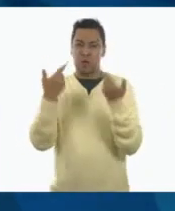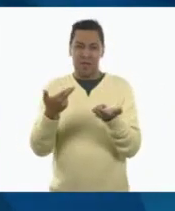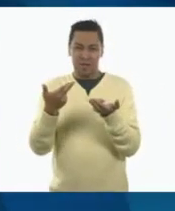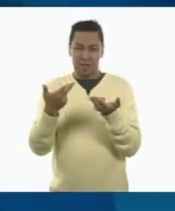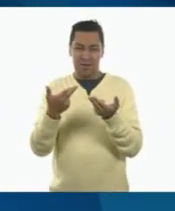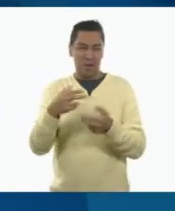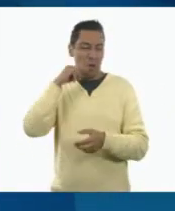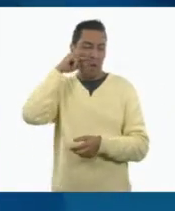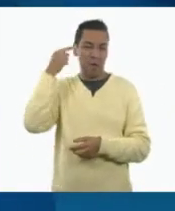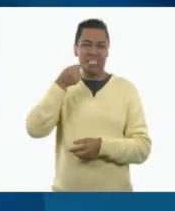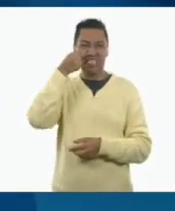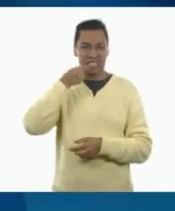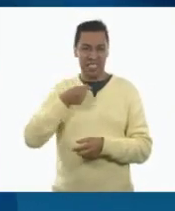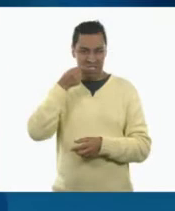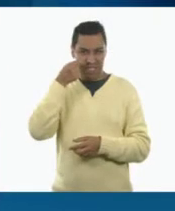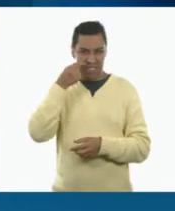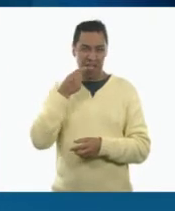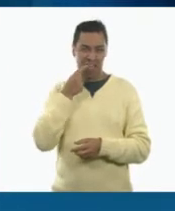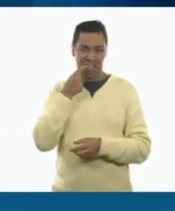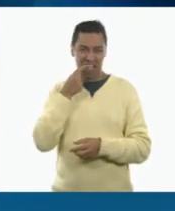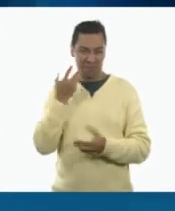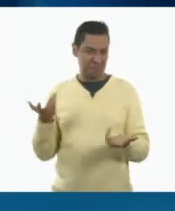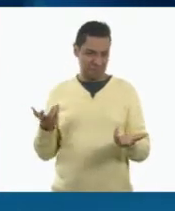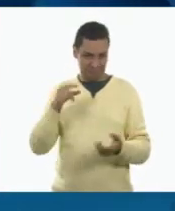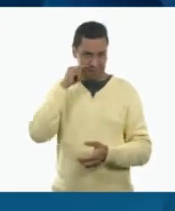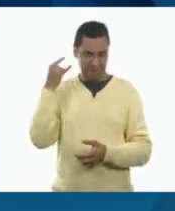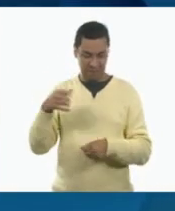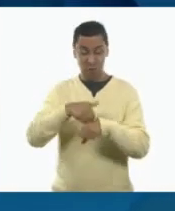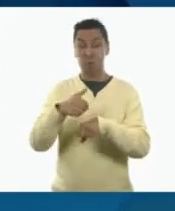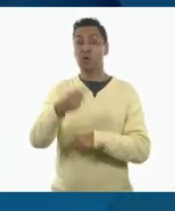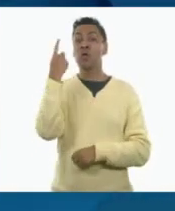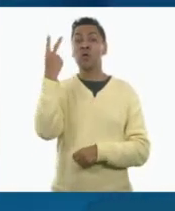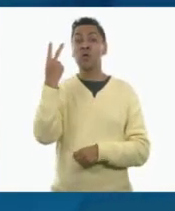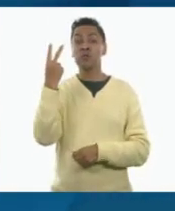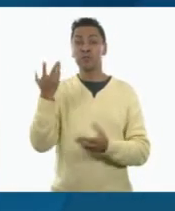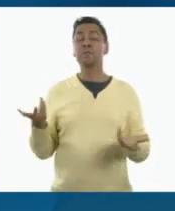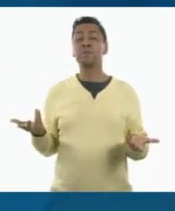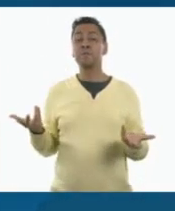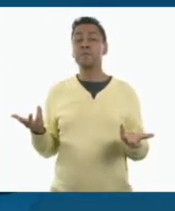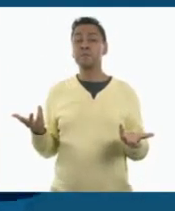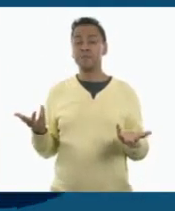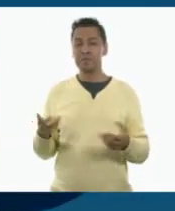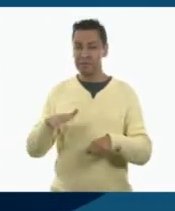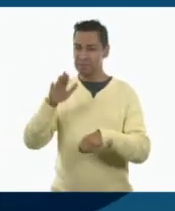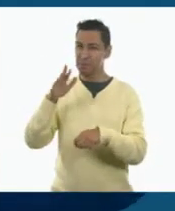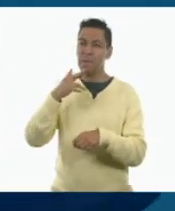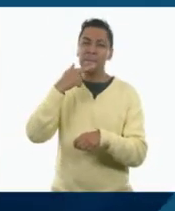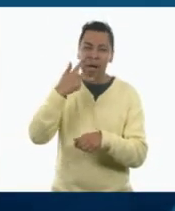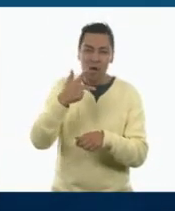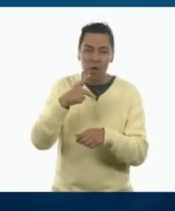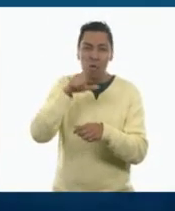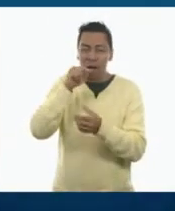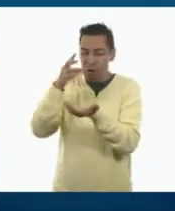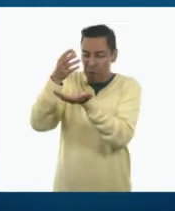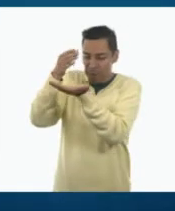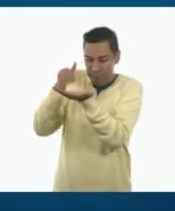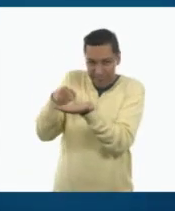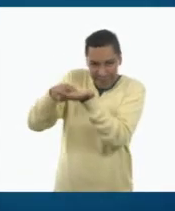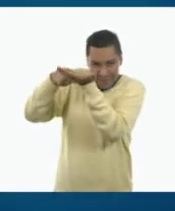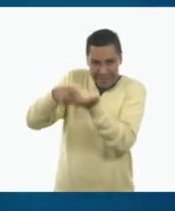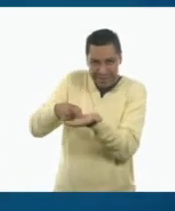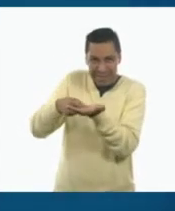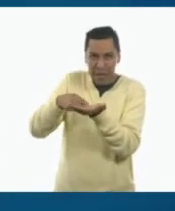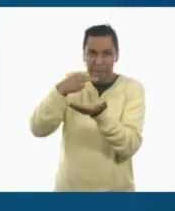colmillo. Perfecto. Y el número 2, las opciones que teníamos. Más vale pájaro en malo que